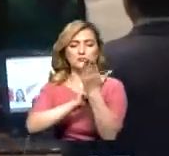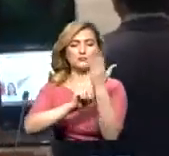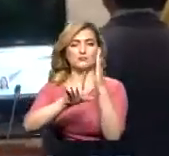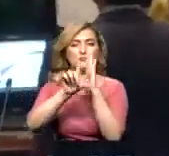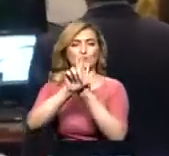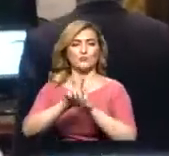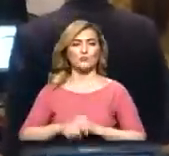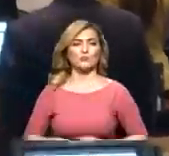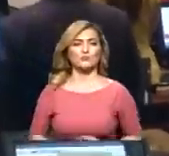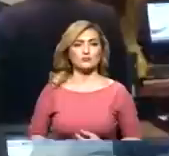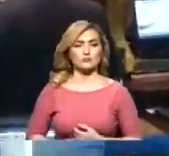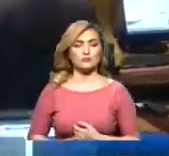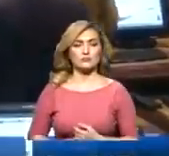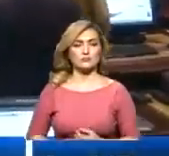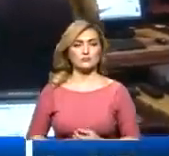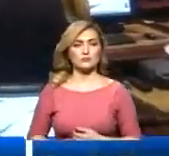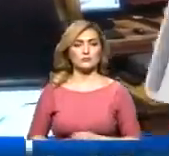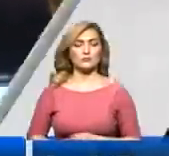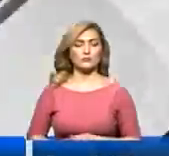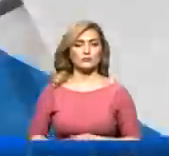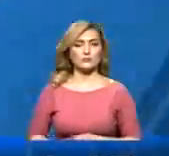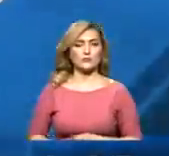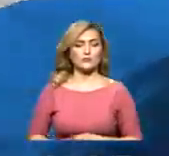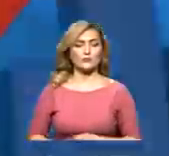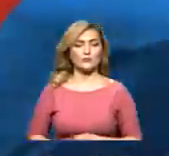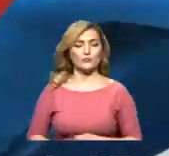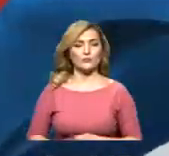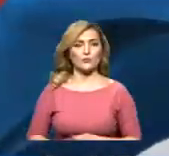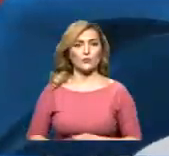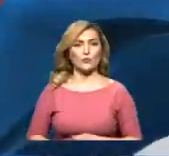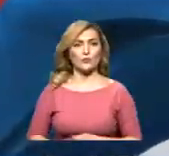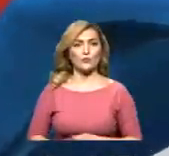En Quito, Andrea Samaniego, 24 horas.